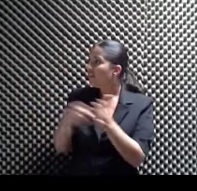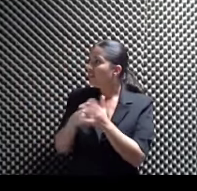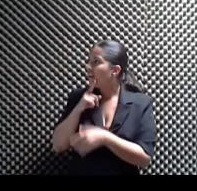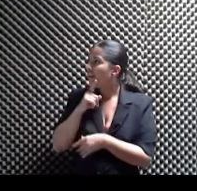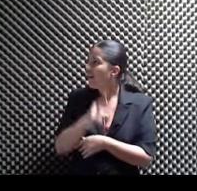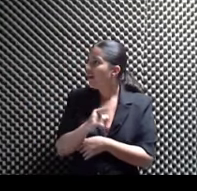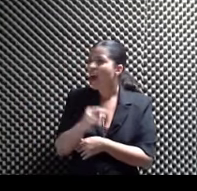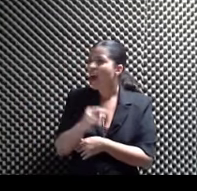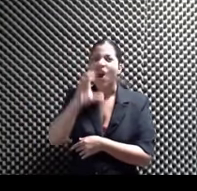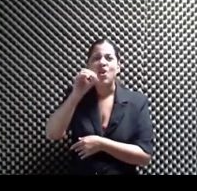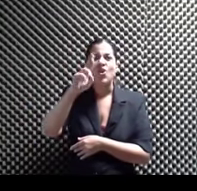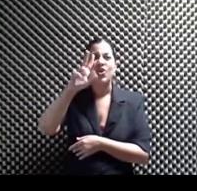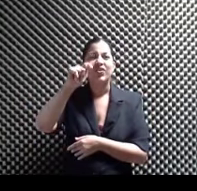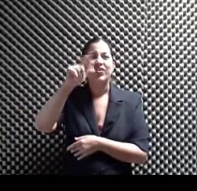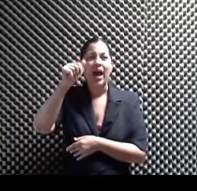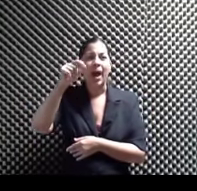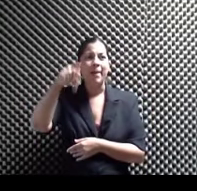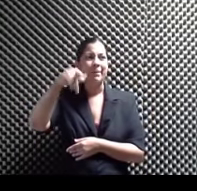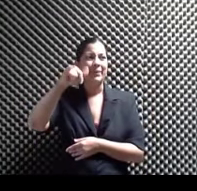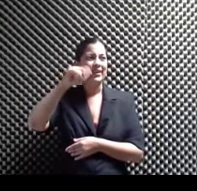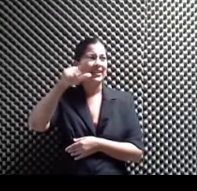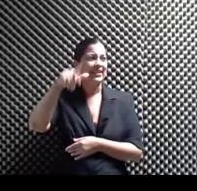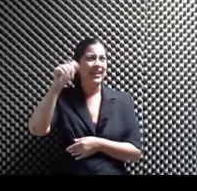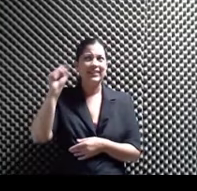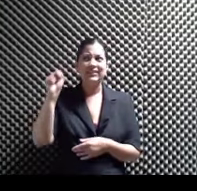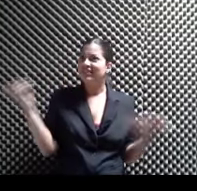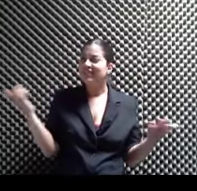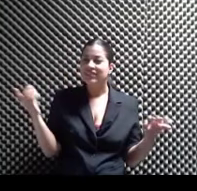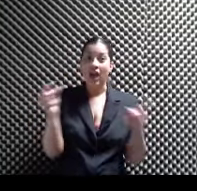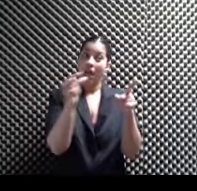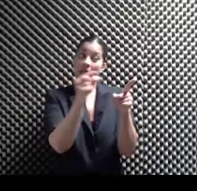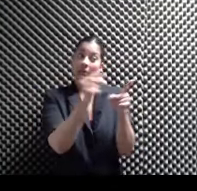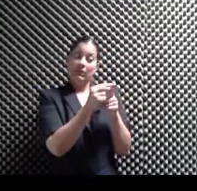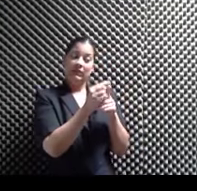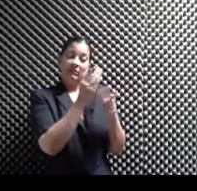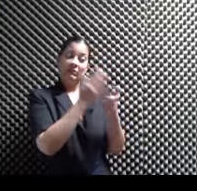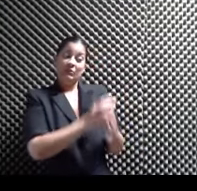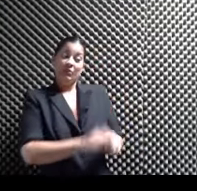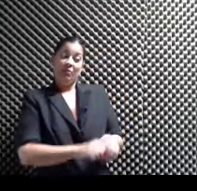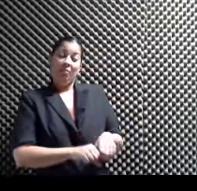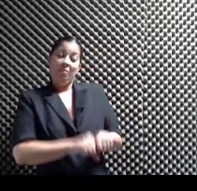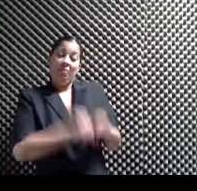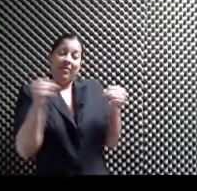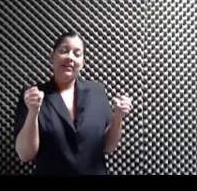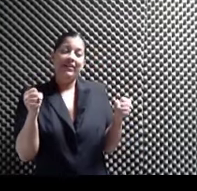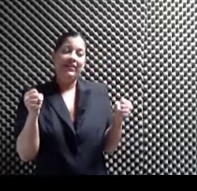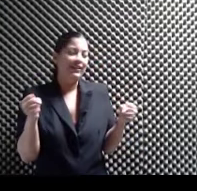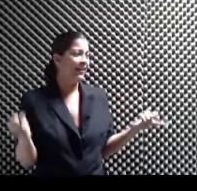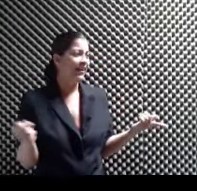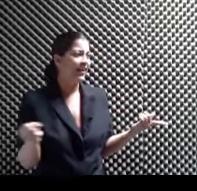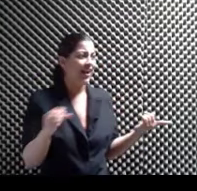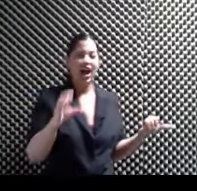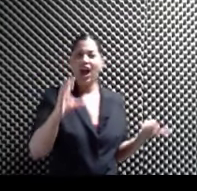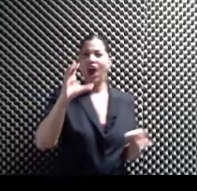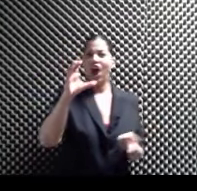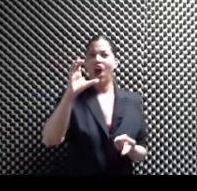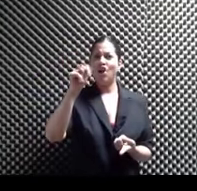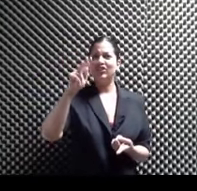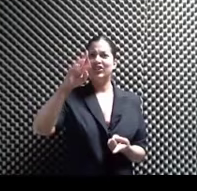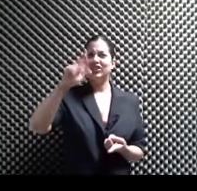explica Y después de esa palabra Vamos a una pausa Porque hay que digerir La contrapista Contrapista Contrapista